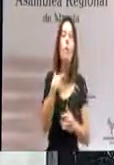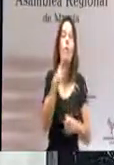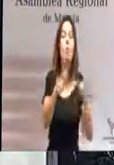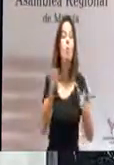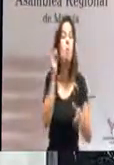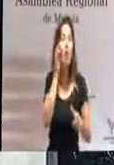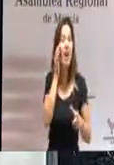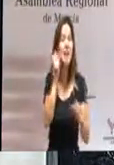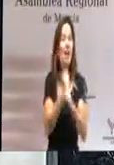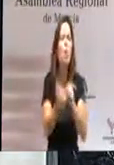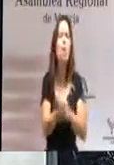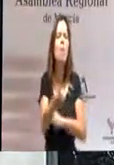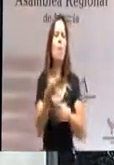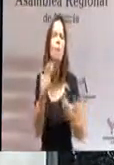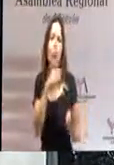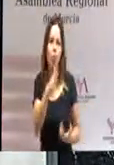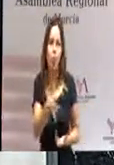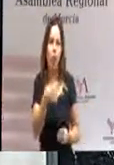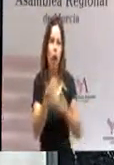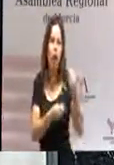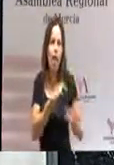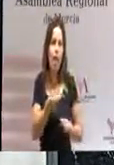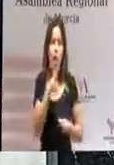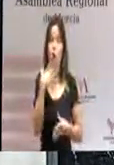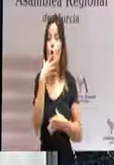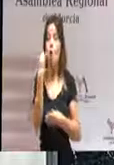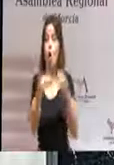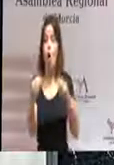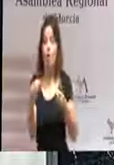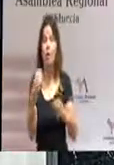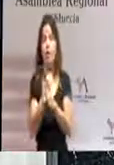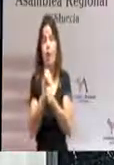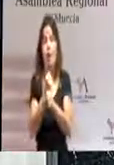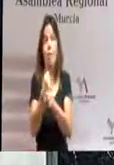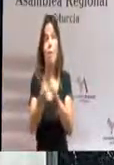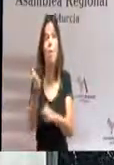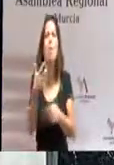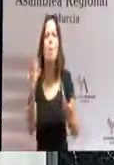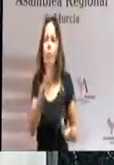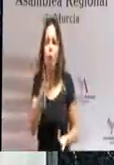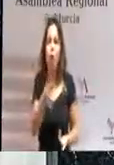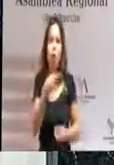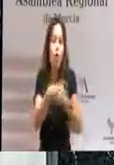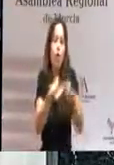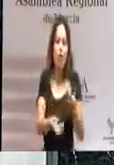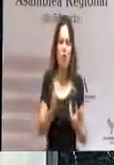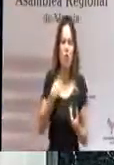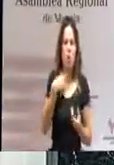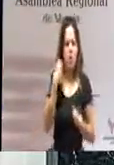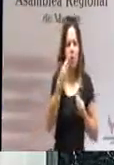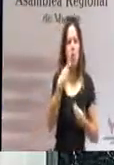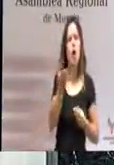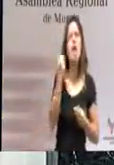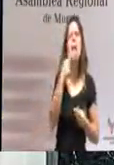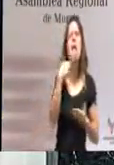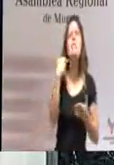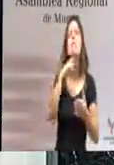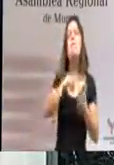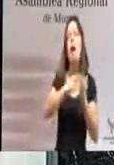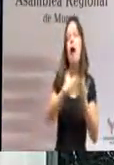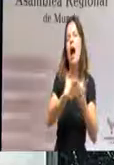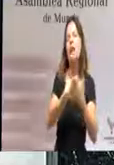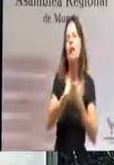más empleo? ¿Qué va a hacer para que los jóvenes tengan más empleo? No entiendo cómo se atrevió ayer a hablar del plan de garantía juvenil cuando no